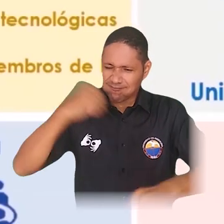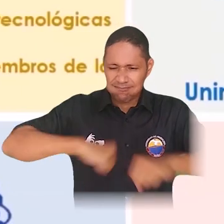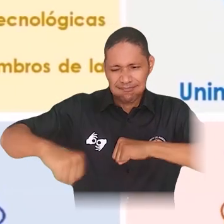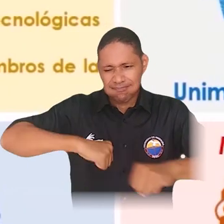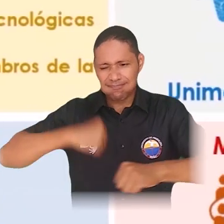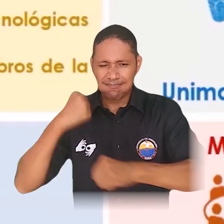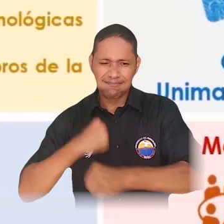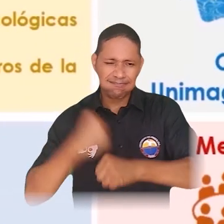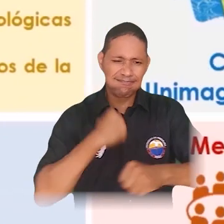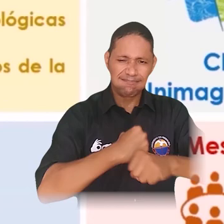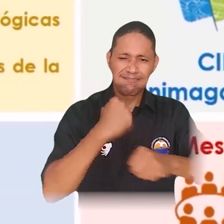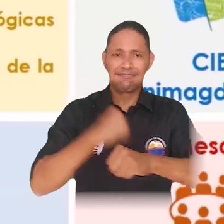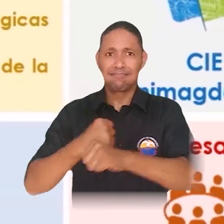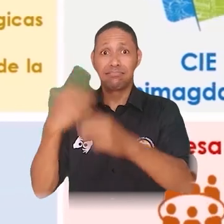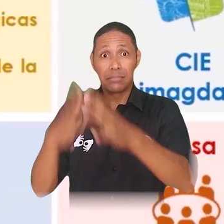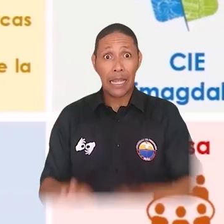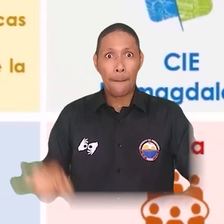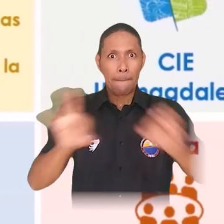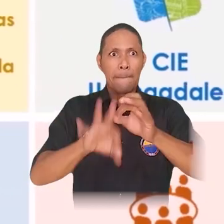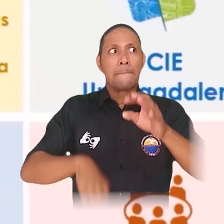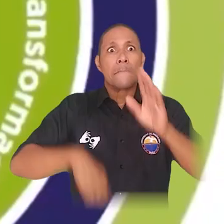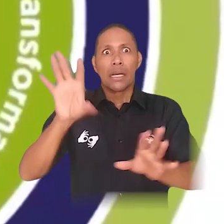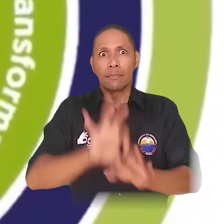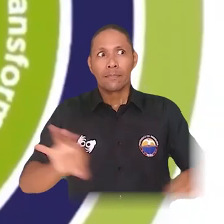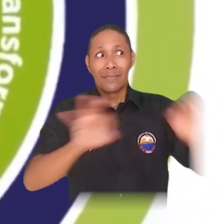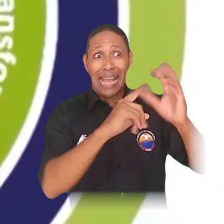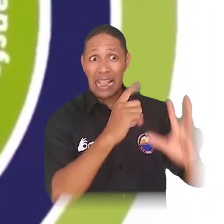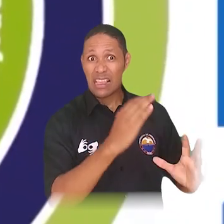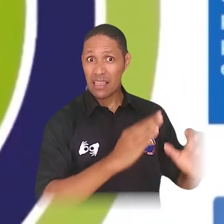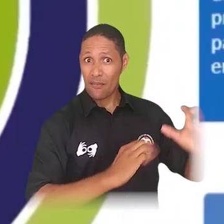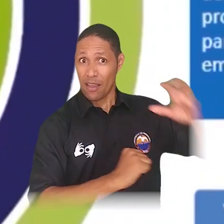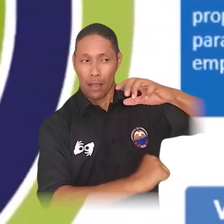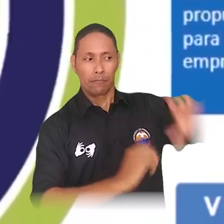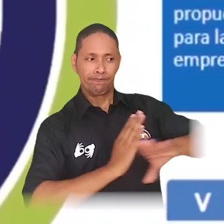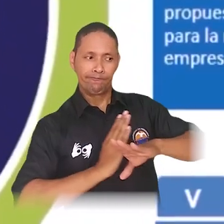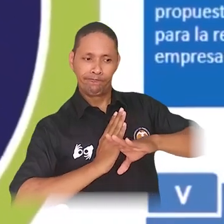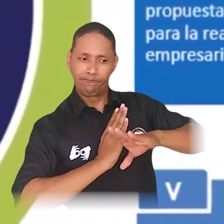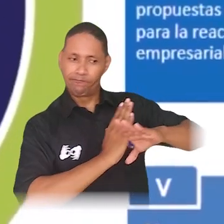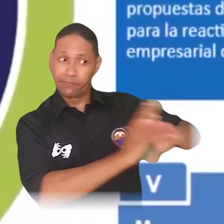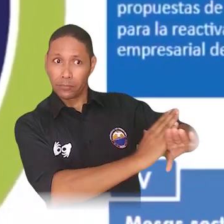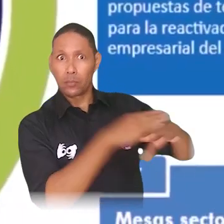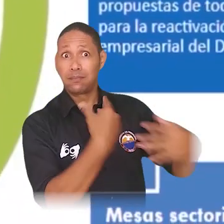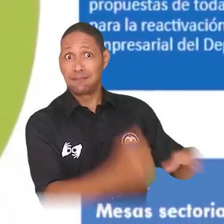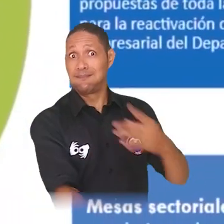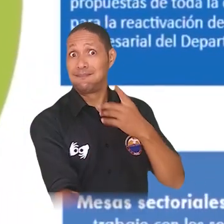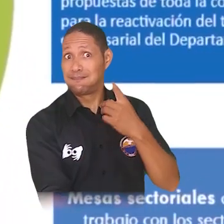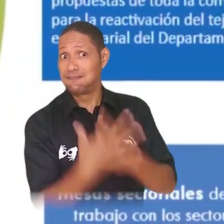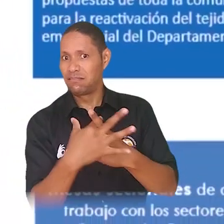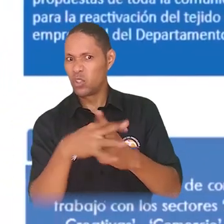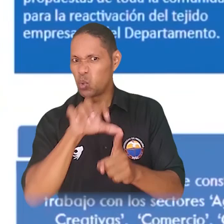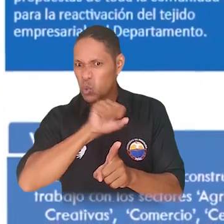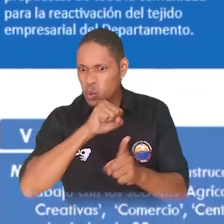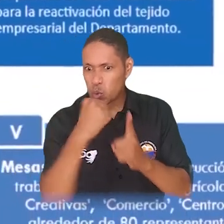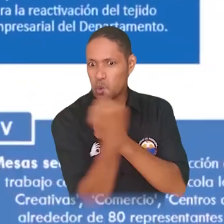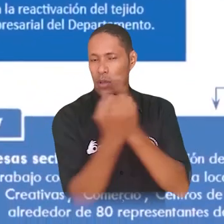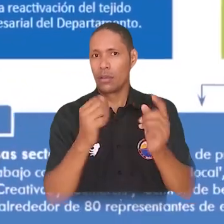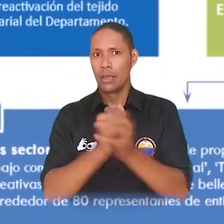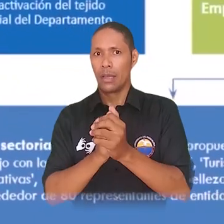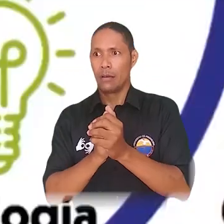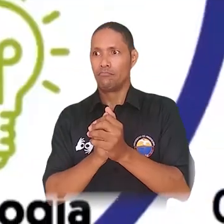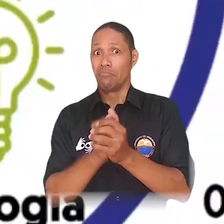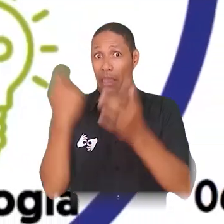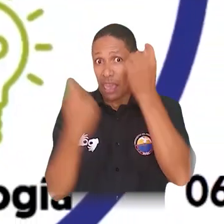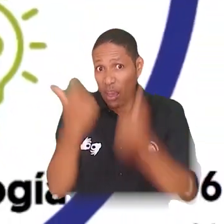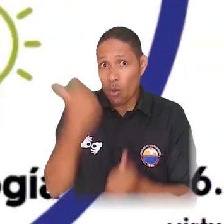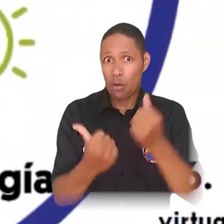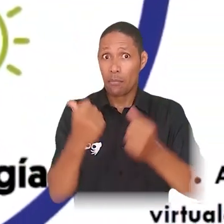planeada y ante todo que evitemos la propagación de este virus que tanto nos ha afectado, tanto económico, social y a